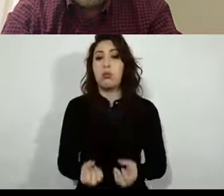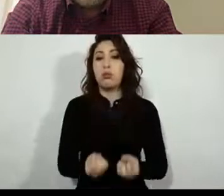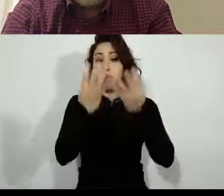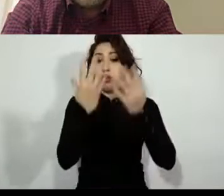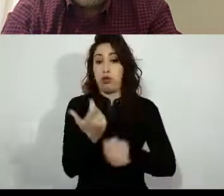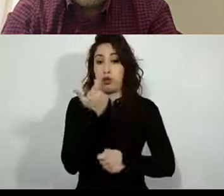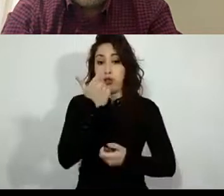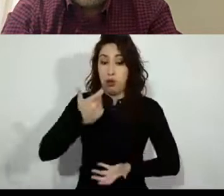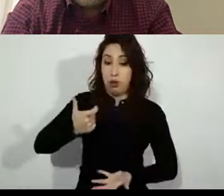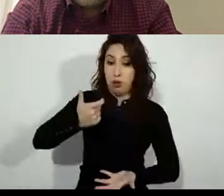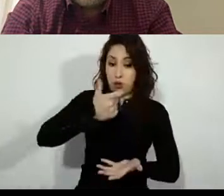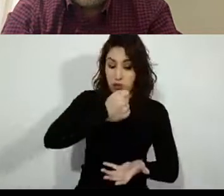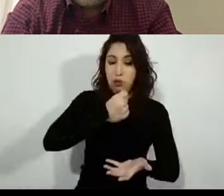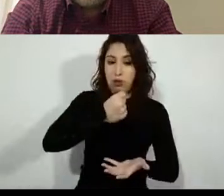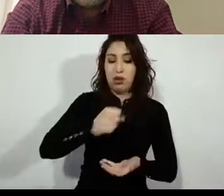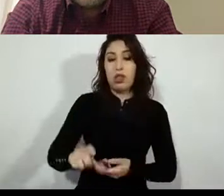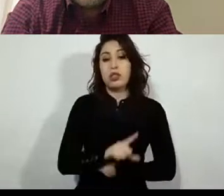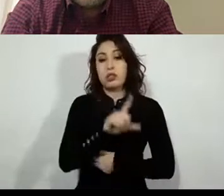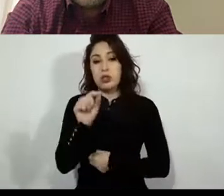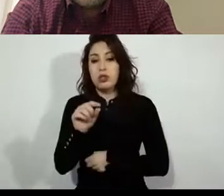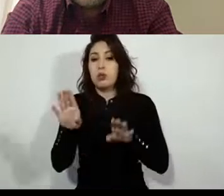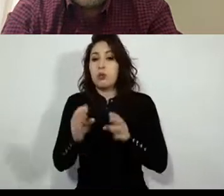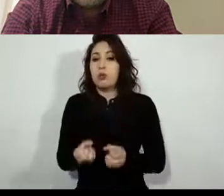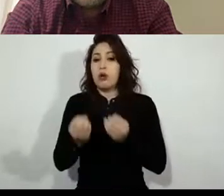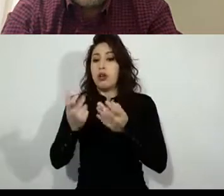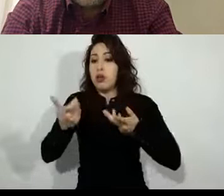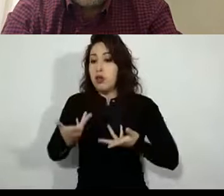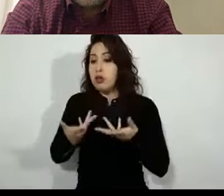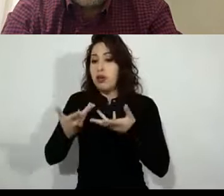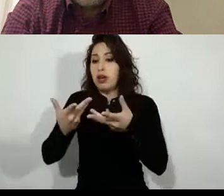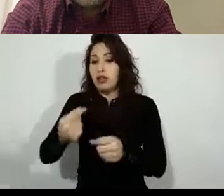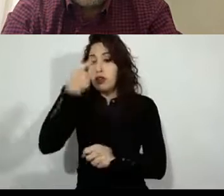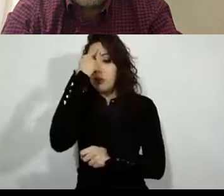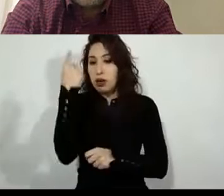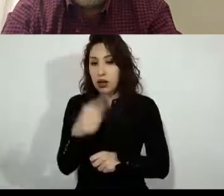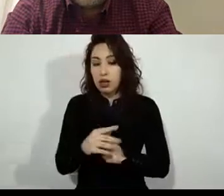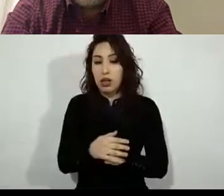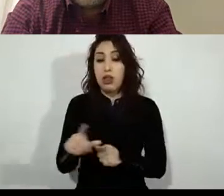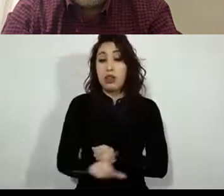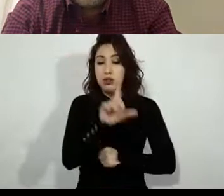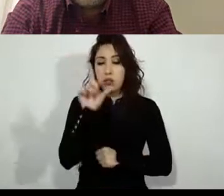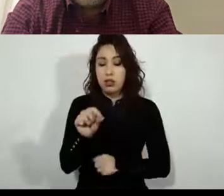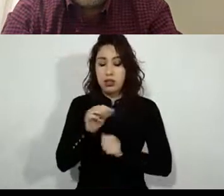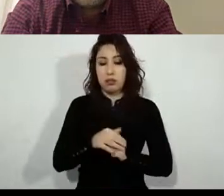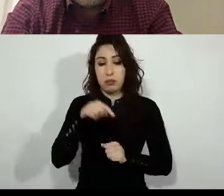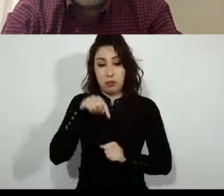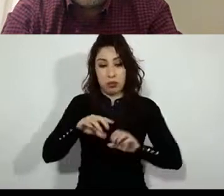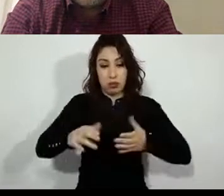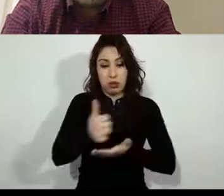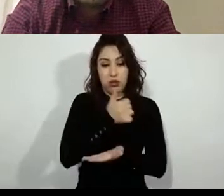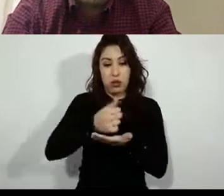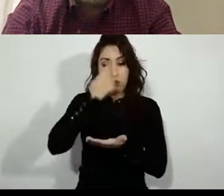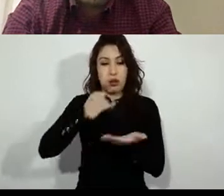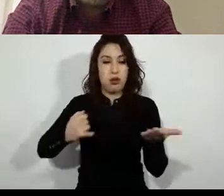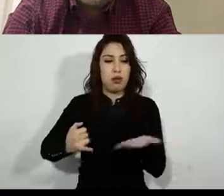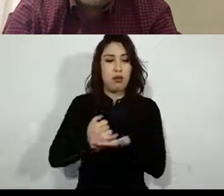México. Cuando nosotros, en un punto de acuerdo, hacemos una donación, estamos